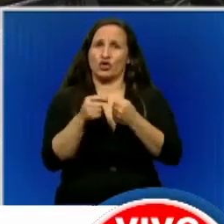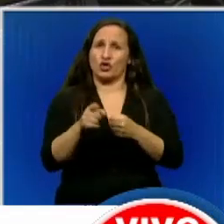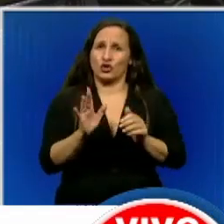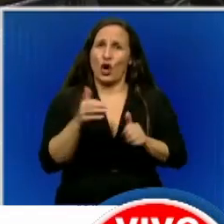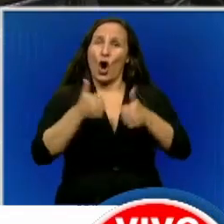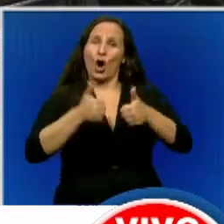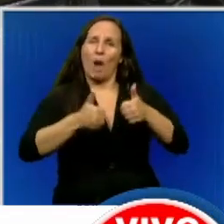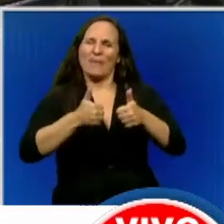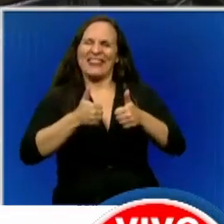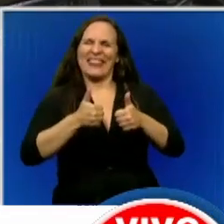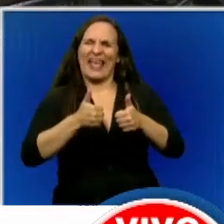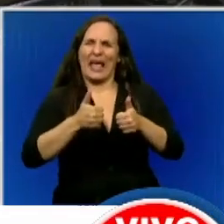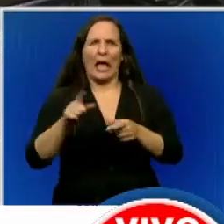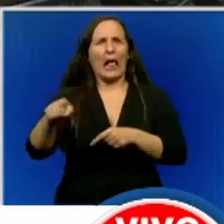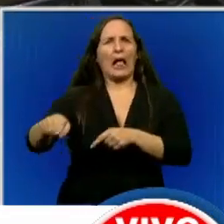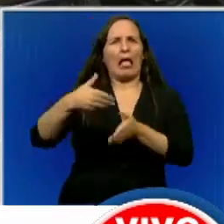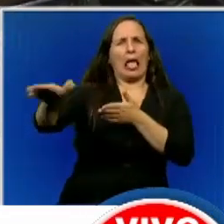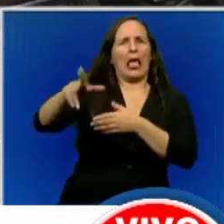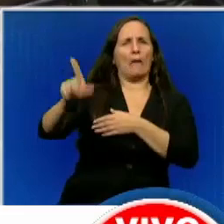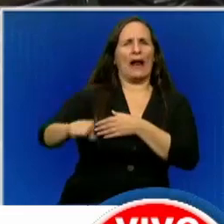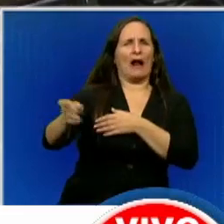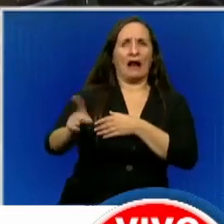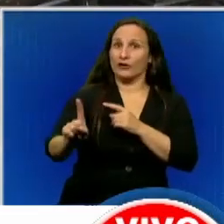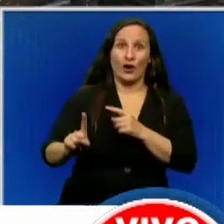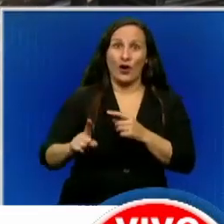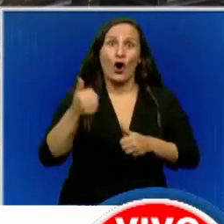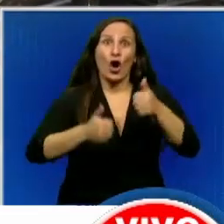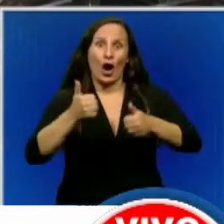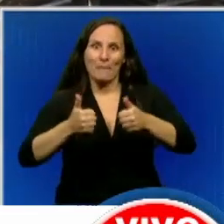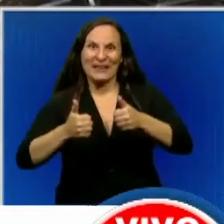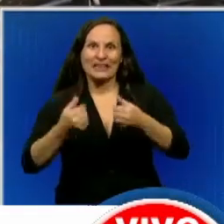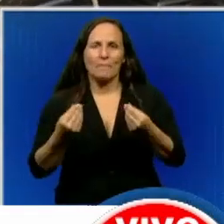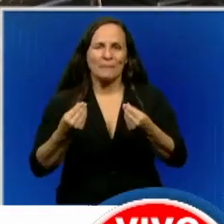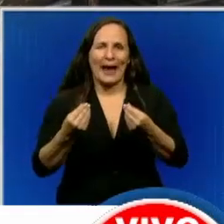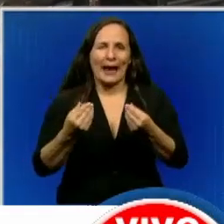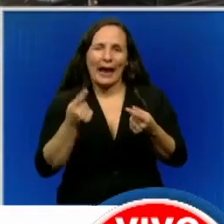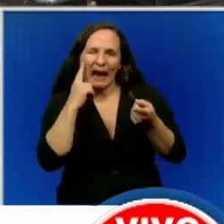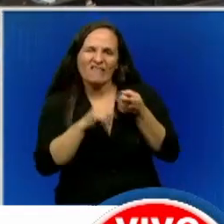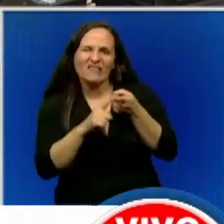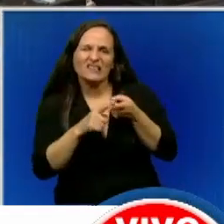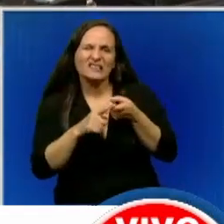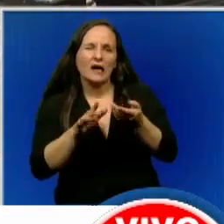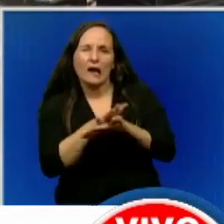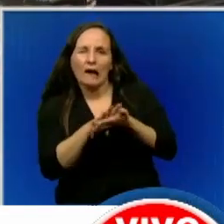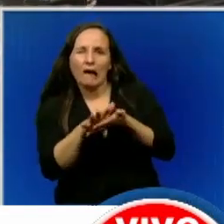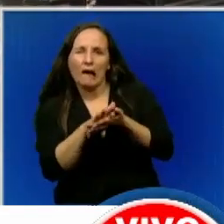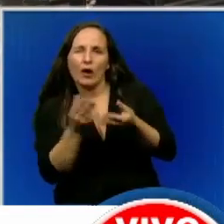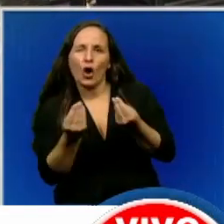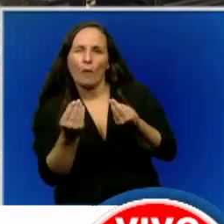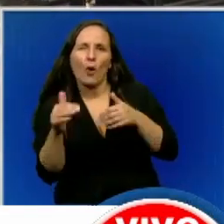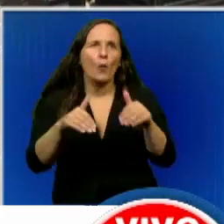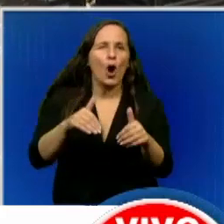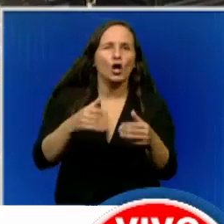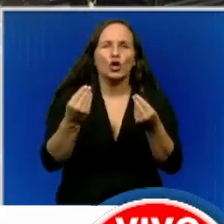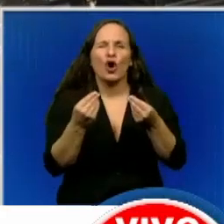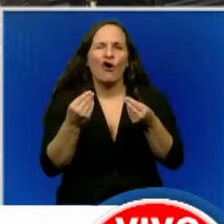se descalifica y luego se acuerda. ¿Para qué competimos? Para saber con qué poder negociamos los votos y para saber con qué contenidos, qué